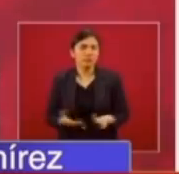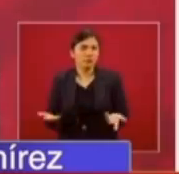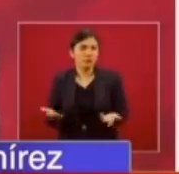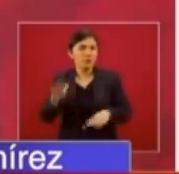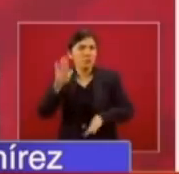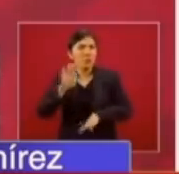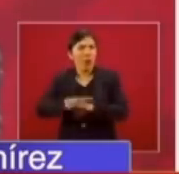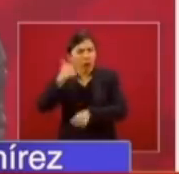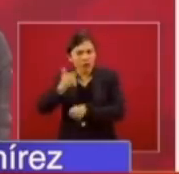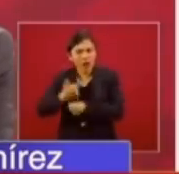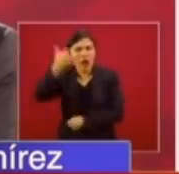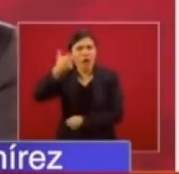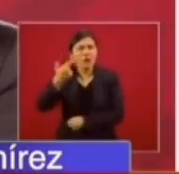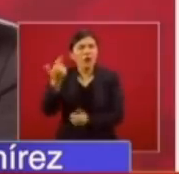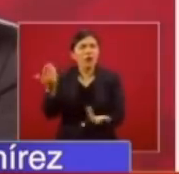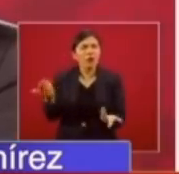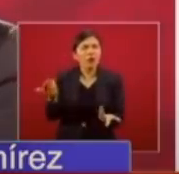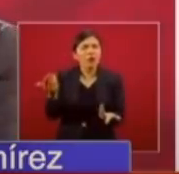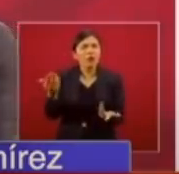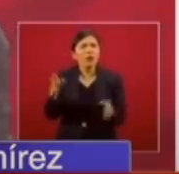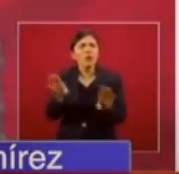Al grado de que